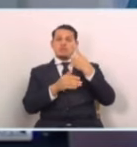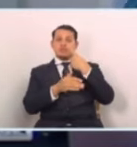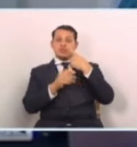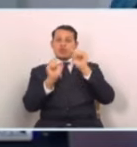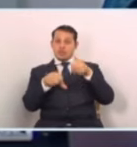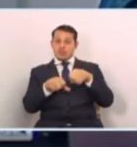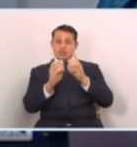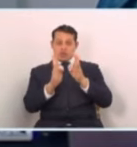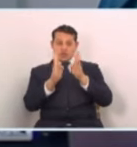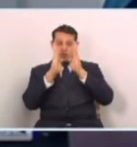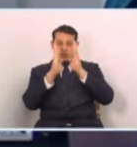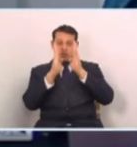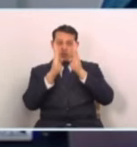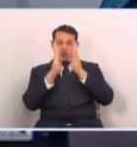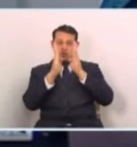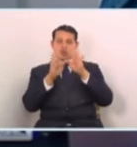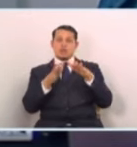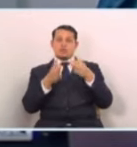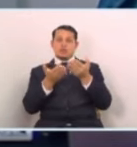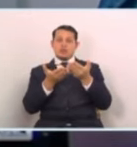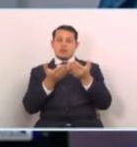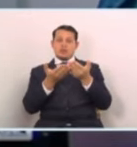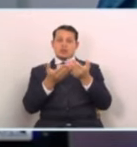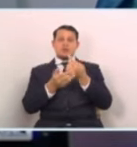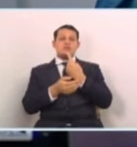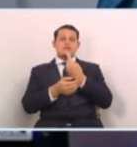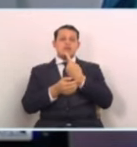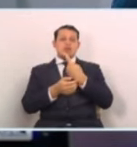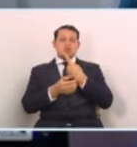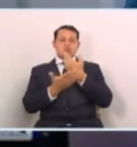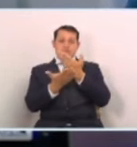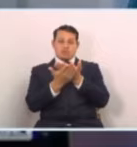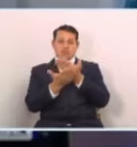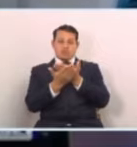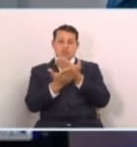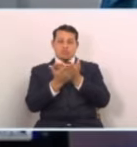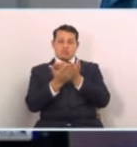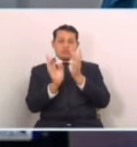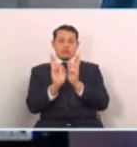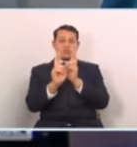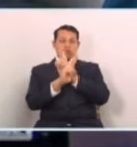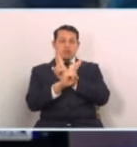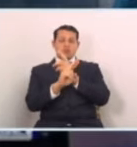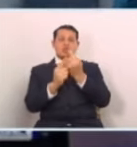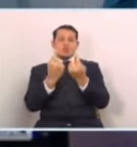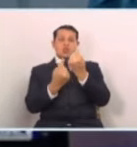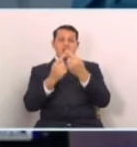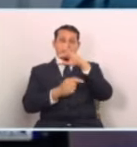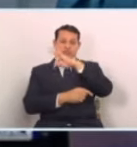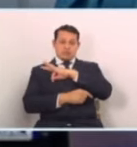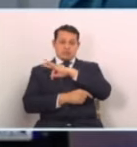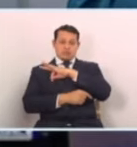donde podamos escuchar de parte de quienes han propuesto esta reforma cuáles son